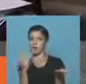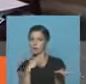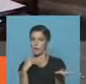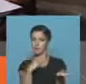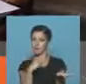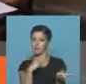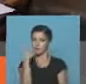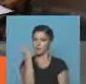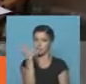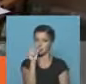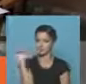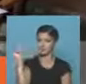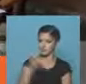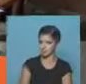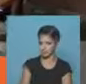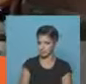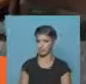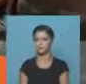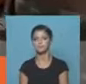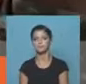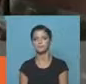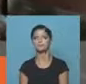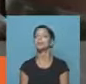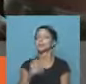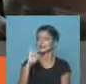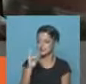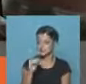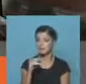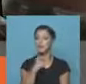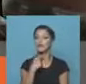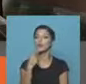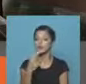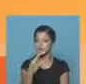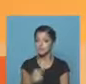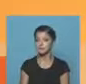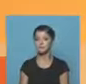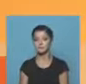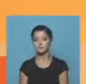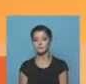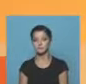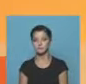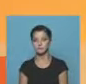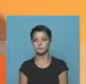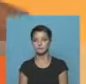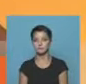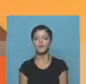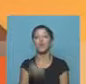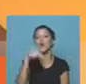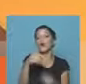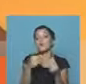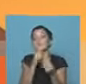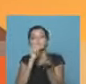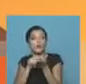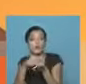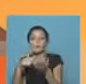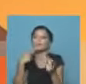Paraguay terminaron siendo muy dramáticas en términos políticos. Absolutamente, ¿no? Pero quiero decir, seguramente van a meter el tema, hoy los periodistas preguntaremos por eso